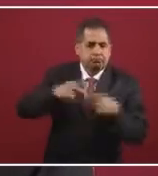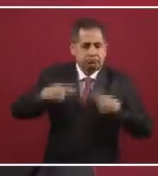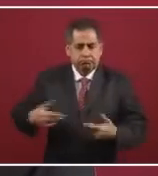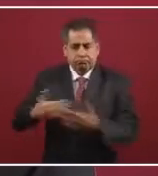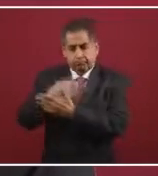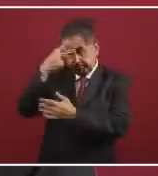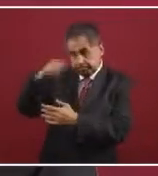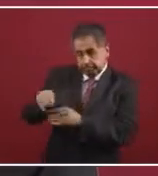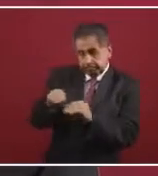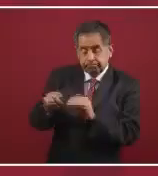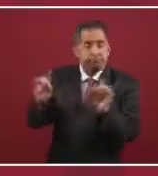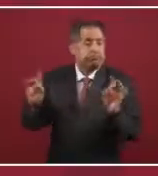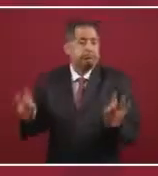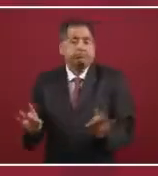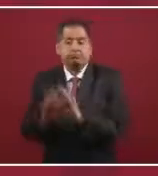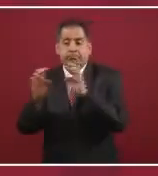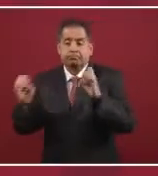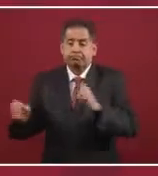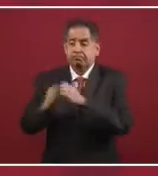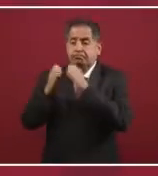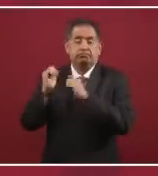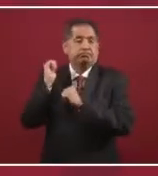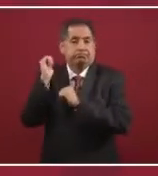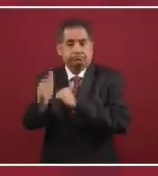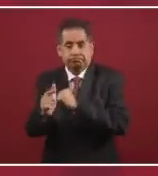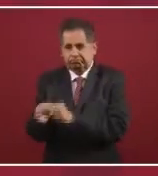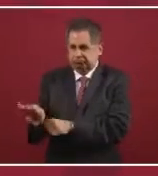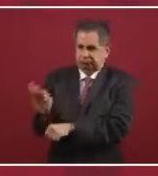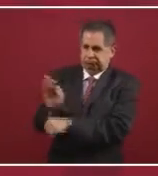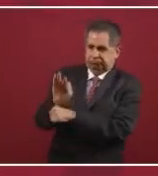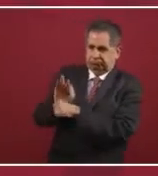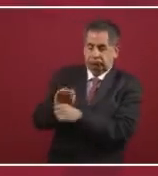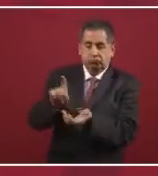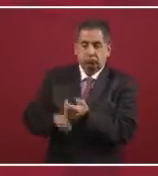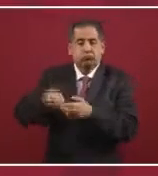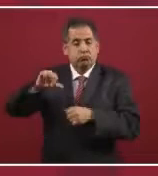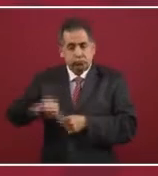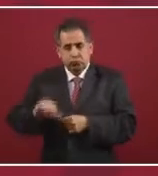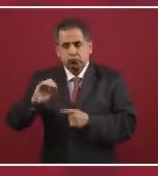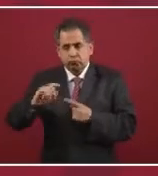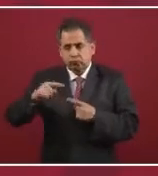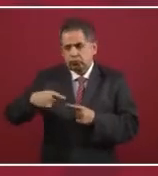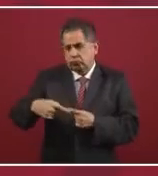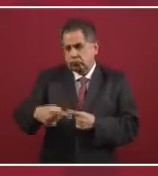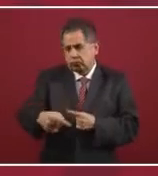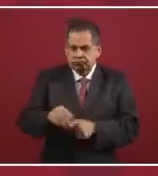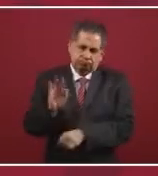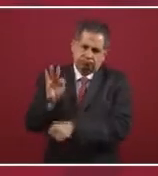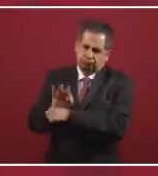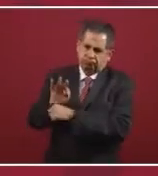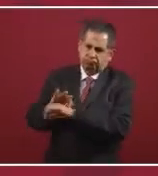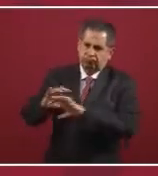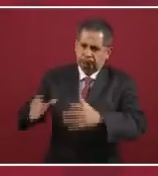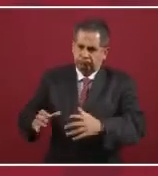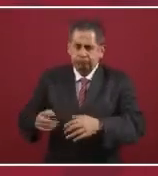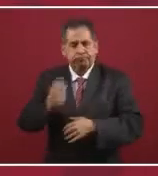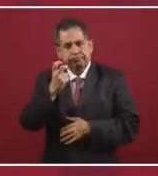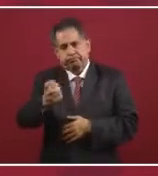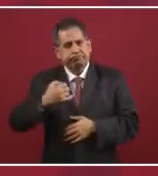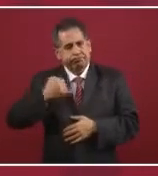situación de emergencia que puedan confrontar, sea hoy o los próximos días. Esta es la postura de